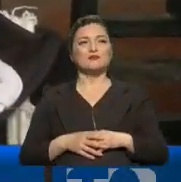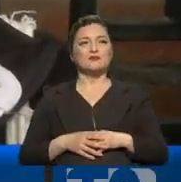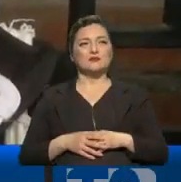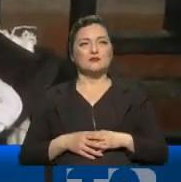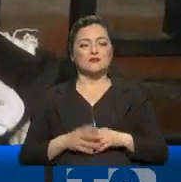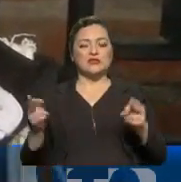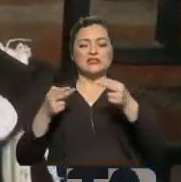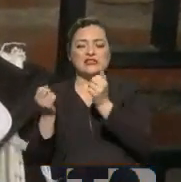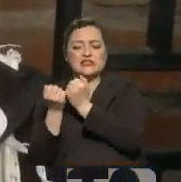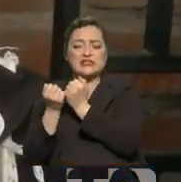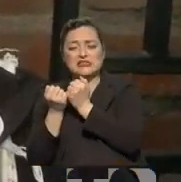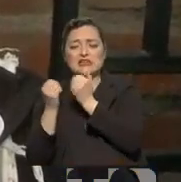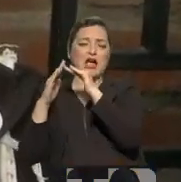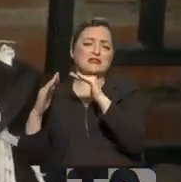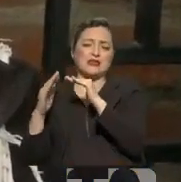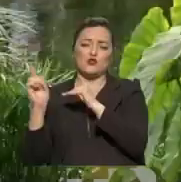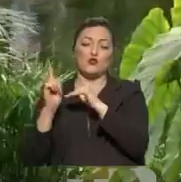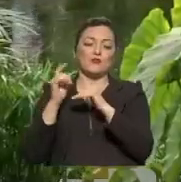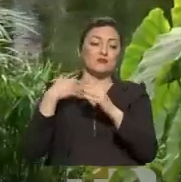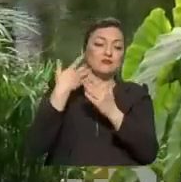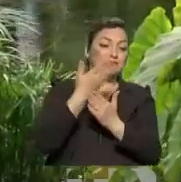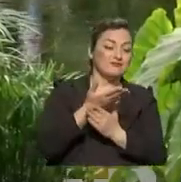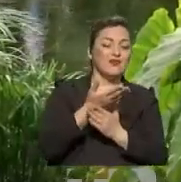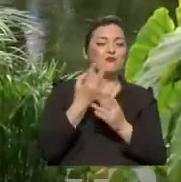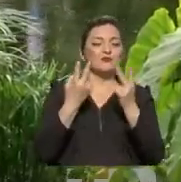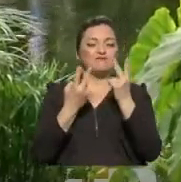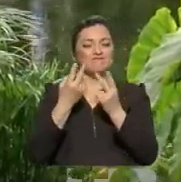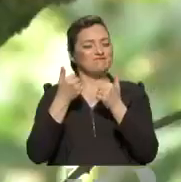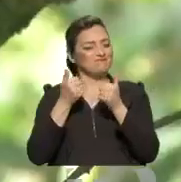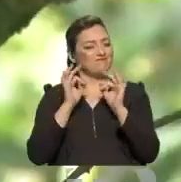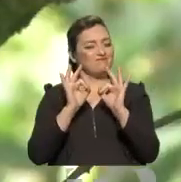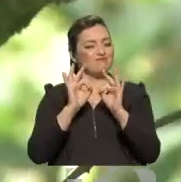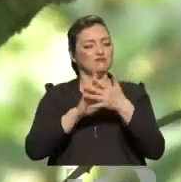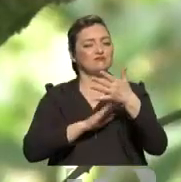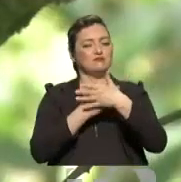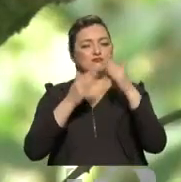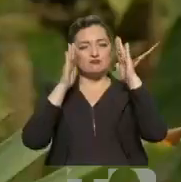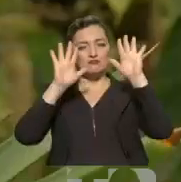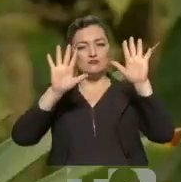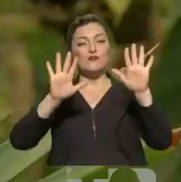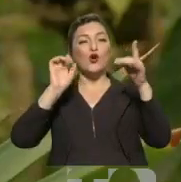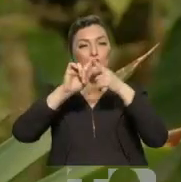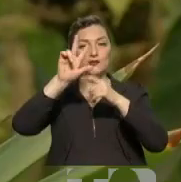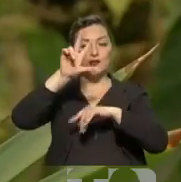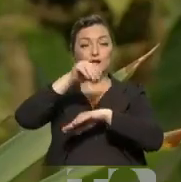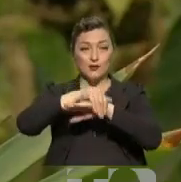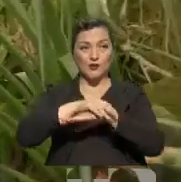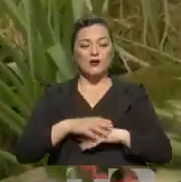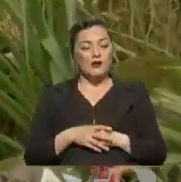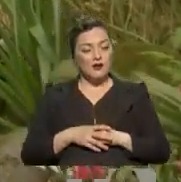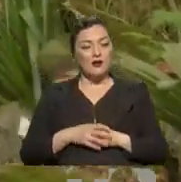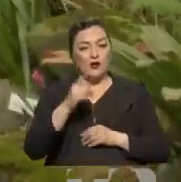encierro y ahora venir acá es bueno. El horario de atención es de 10 a 3 de la tarde.